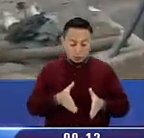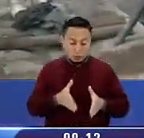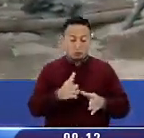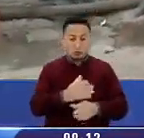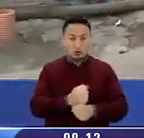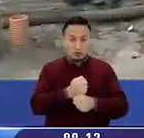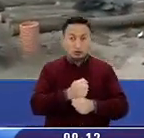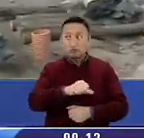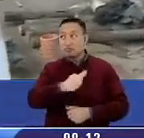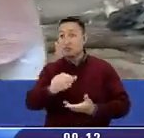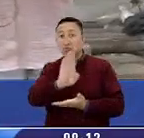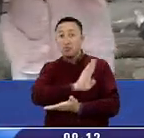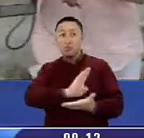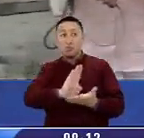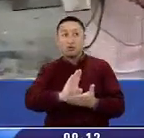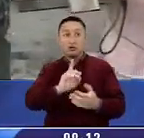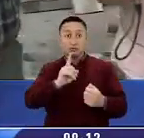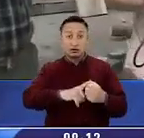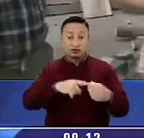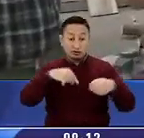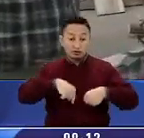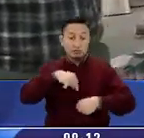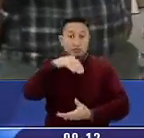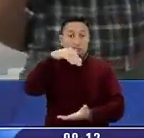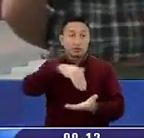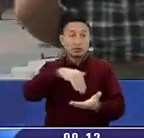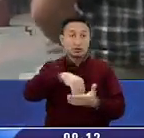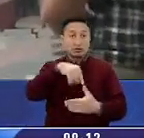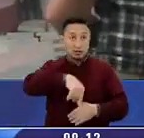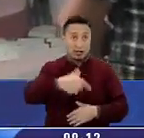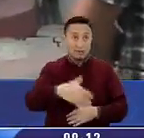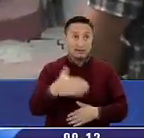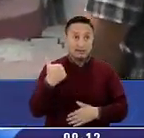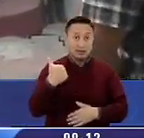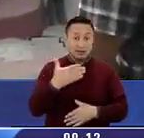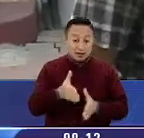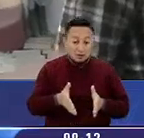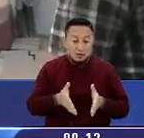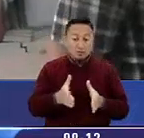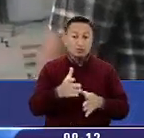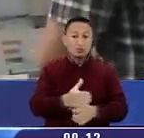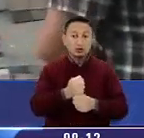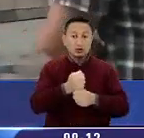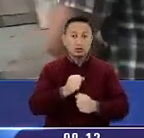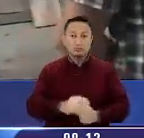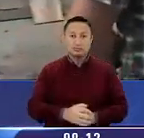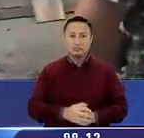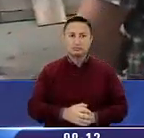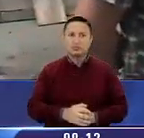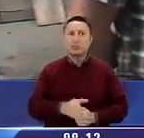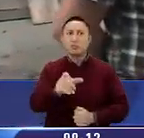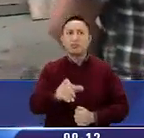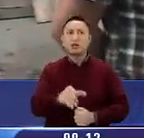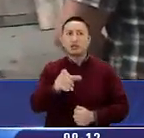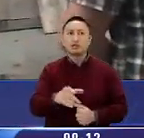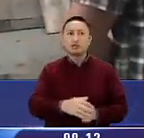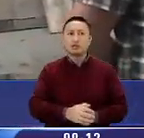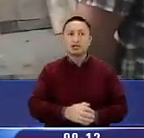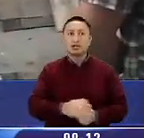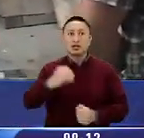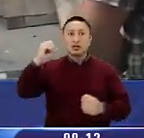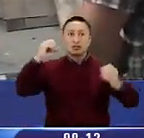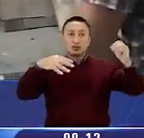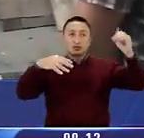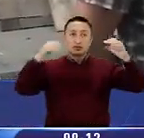otros barrios de la capital, por ejemplo, el centro histórico ya cuenta con los senderos seguros, sobre todo brindar a los ciudadanos la